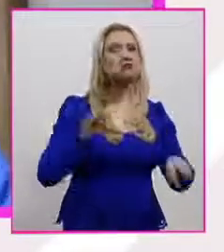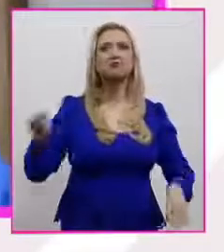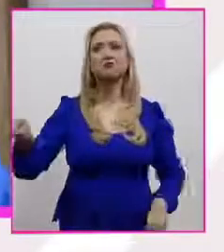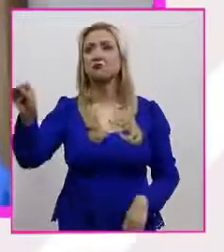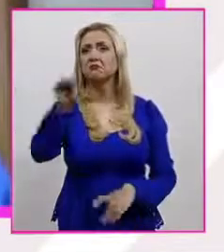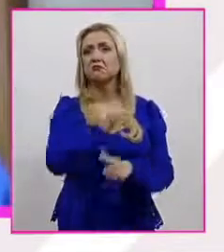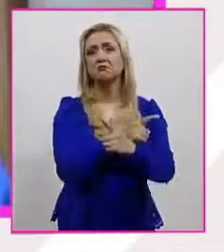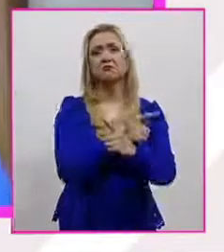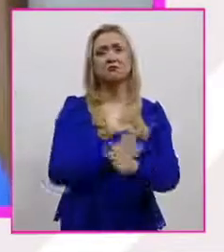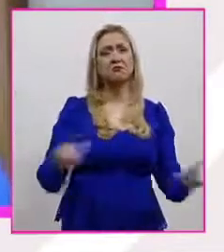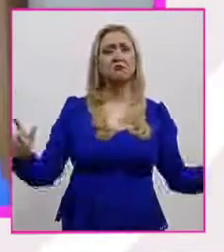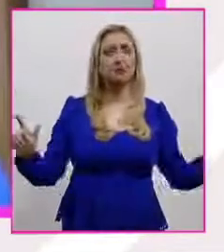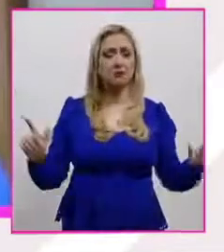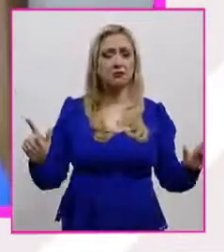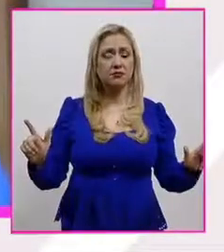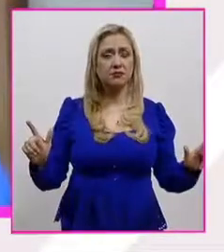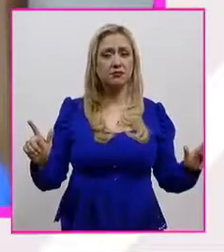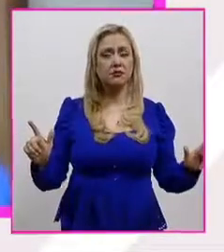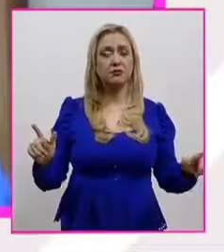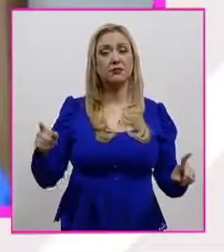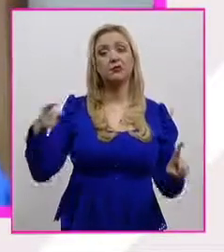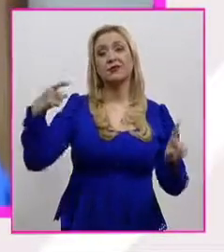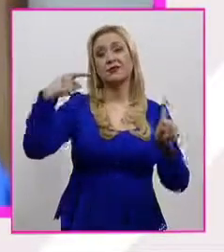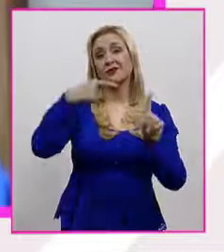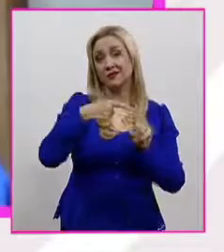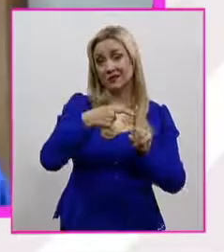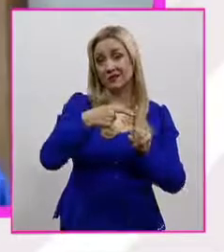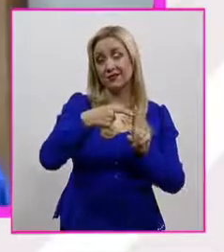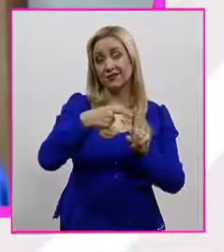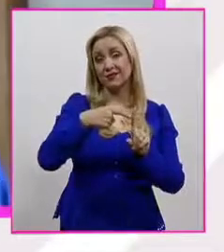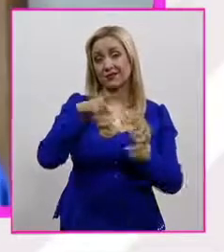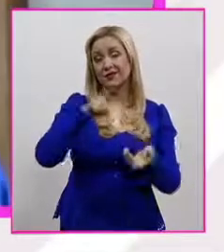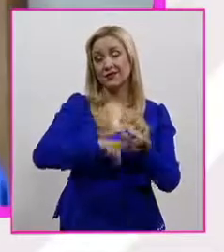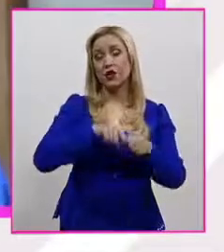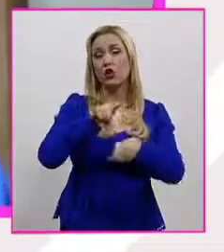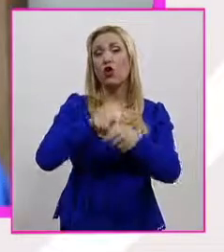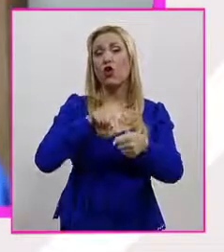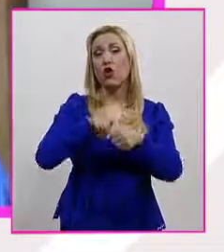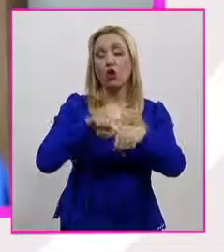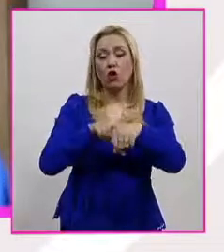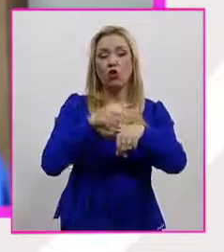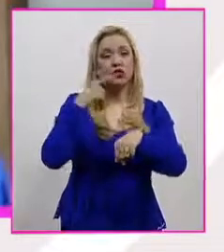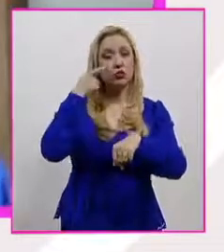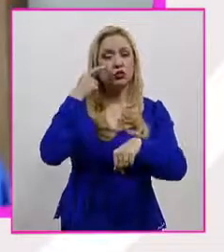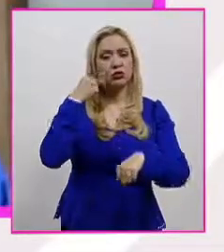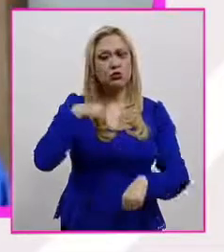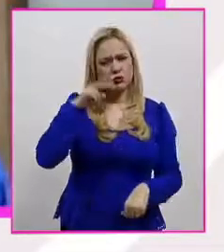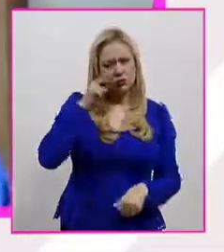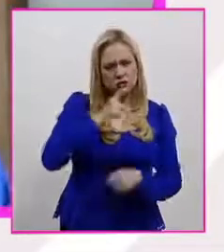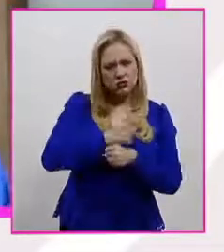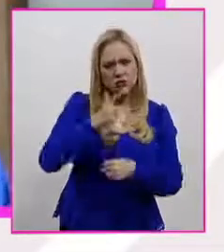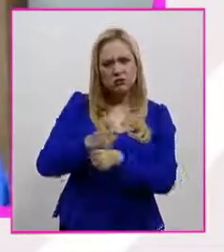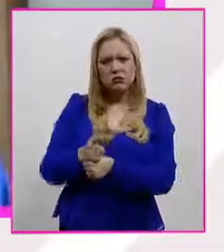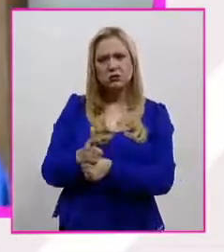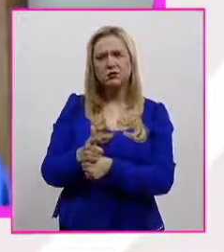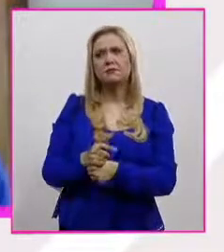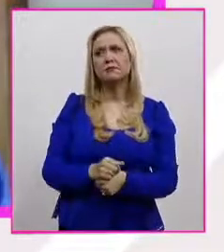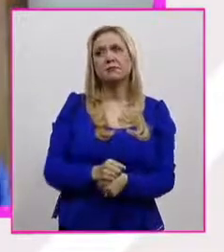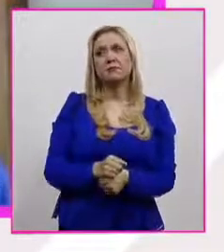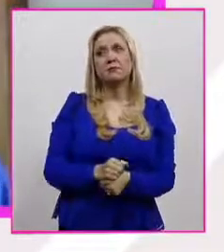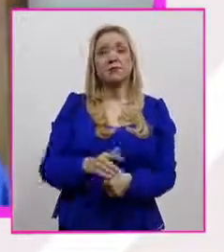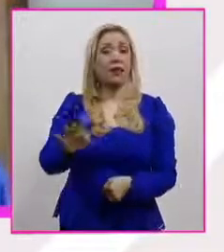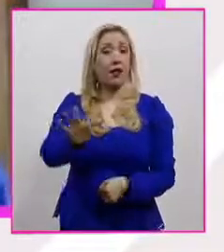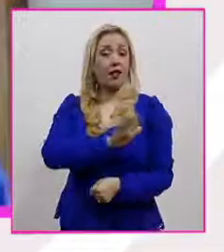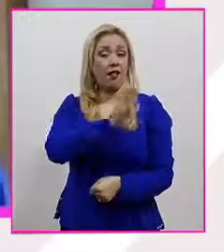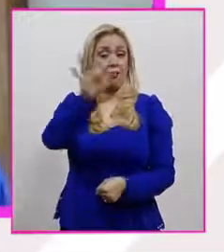en su trayectoria académica. Y en el caso particular de la variable de tono de piel, lo que hemos encontrado es que tonos de pieles más